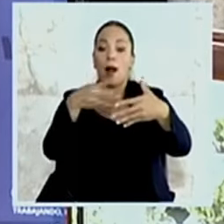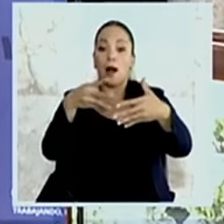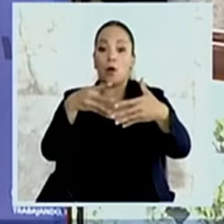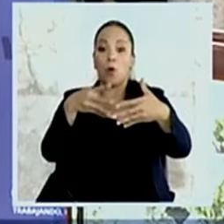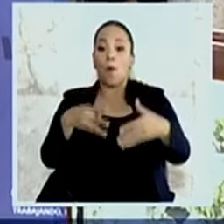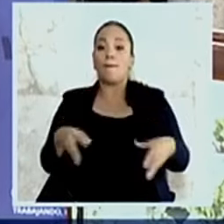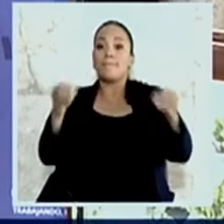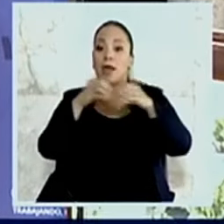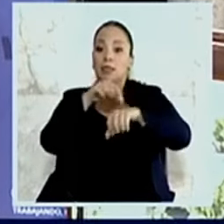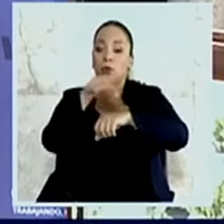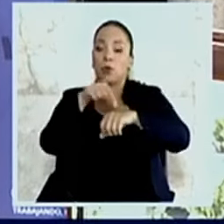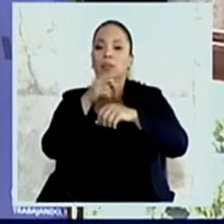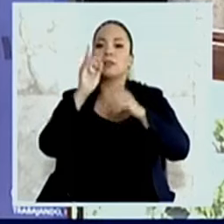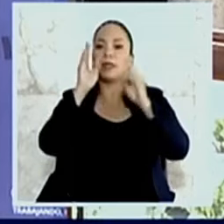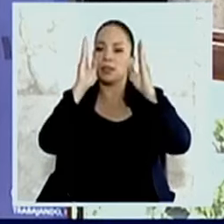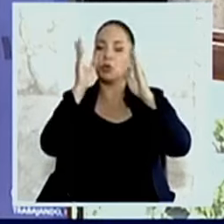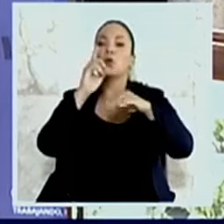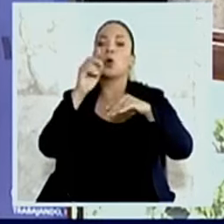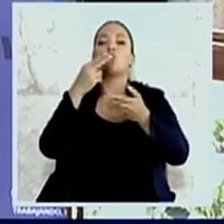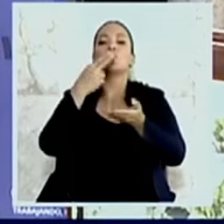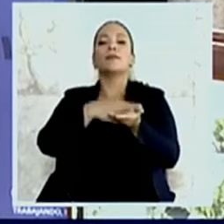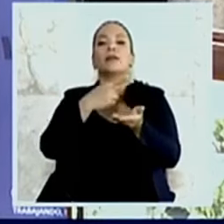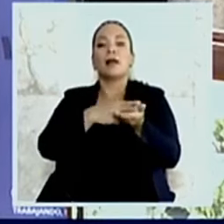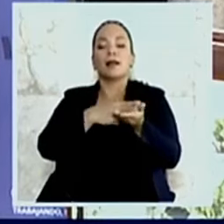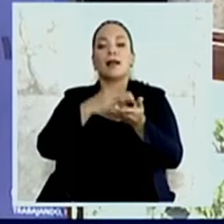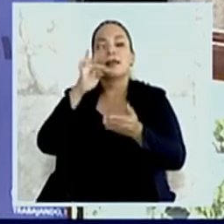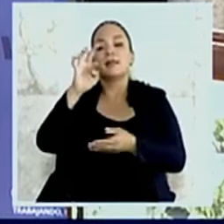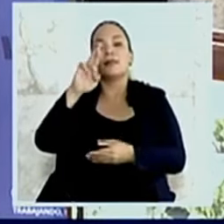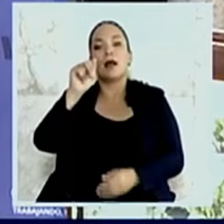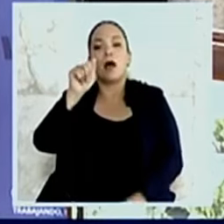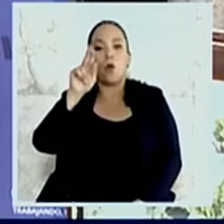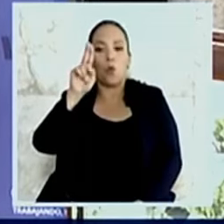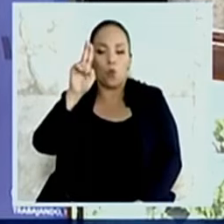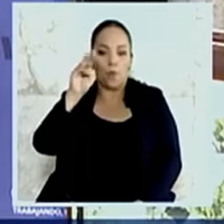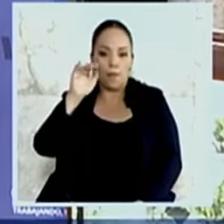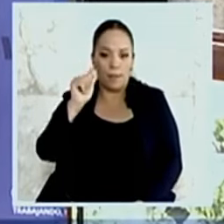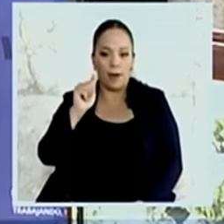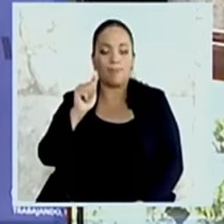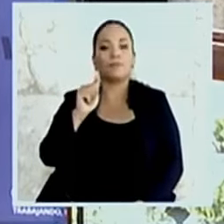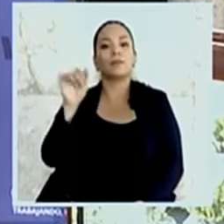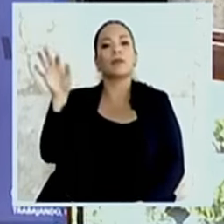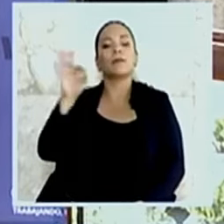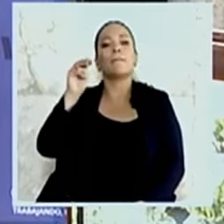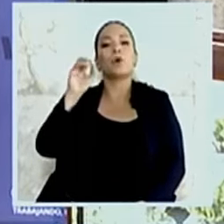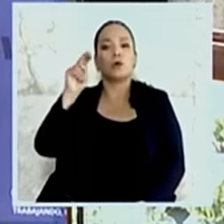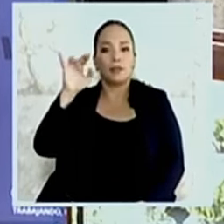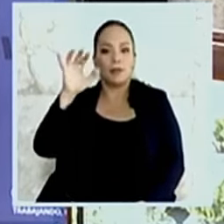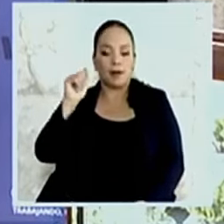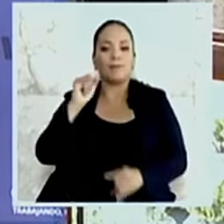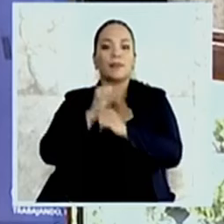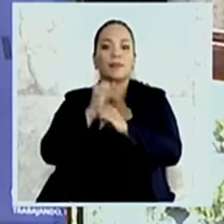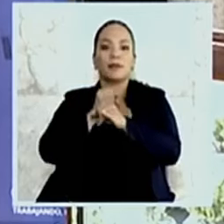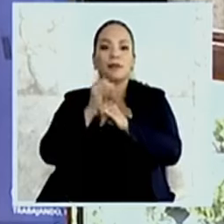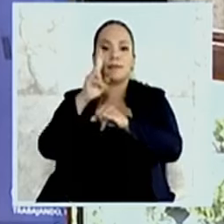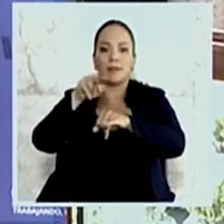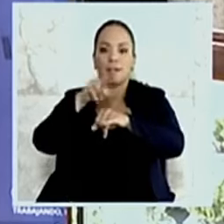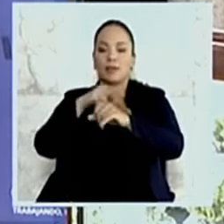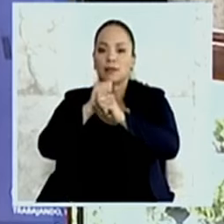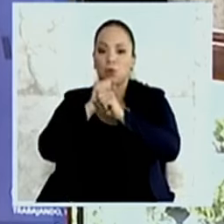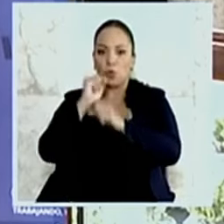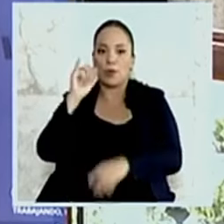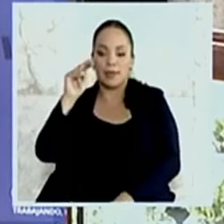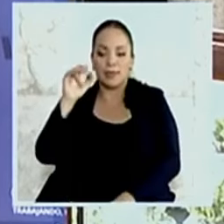Vamos a continuar. El tercer anuncio trata sobre la ampliación de horario en el Hospital del Trauma. Invitamos a pasar al